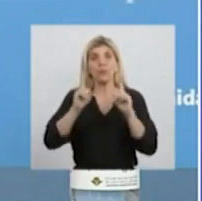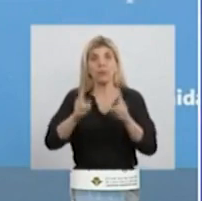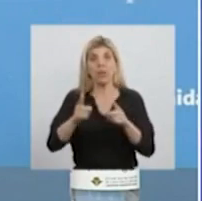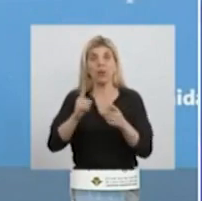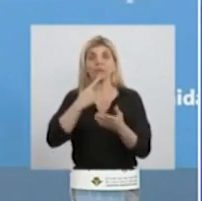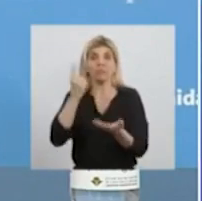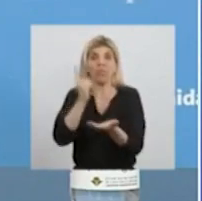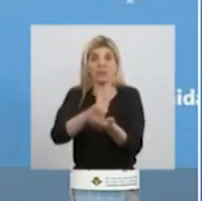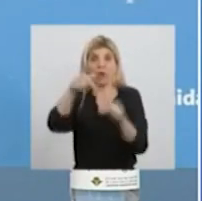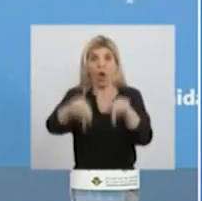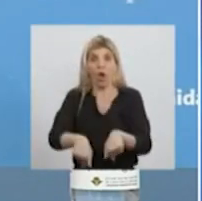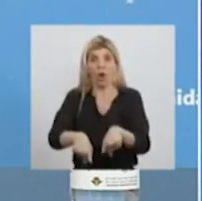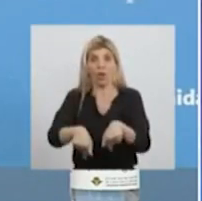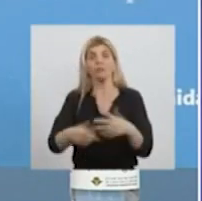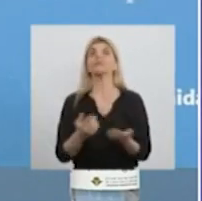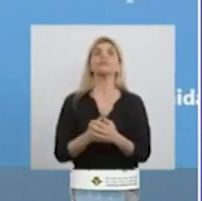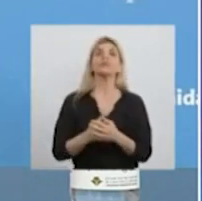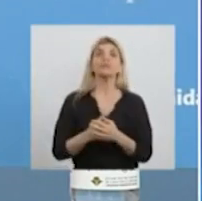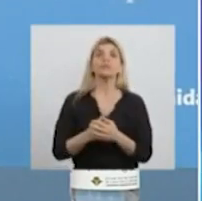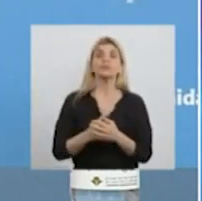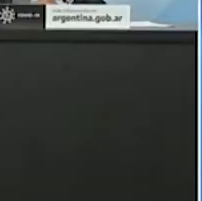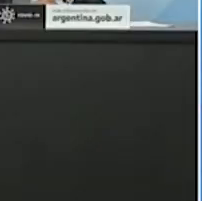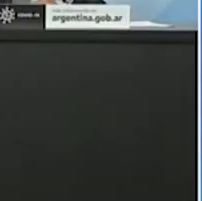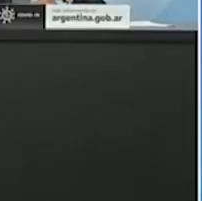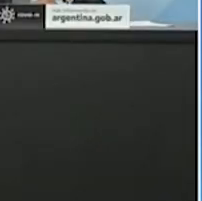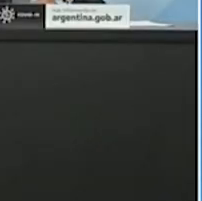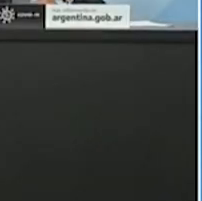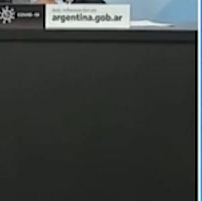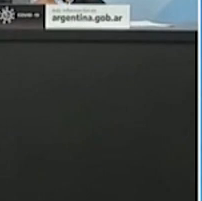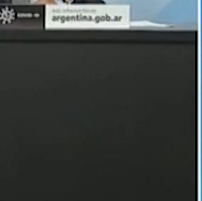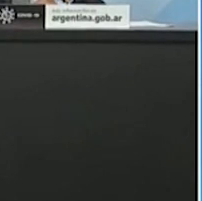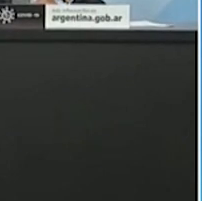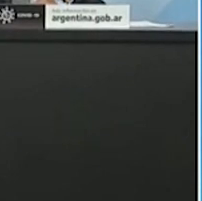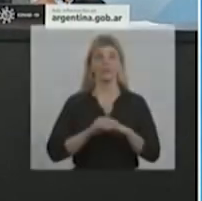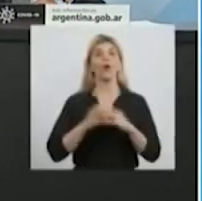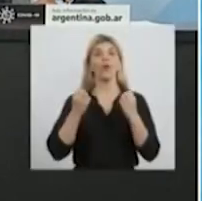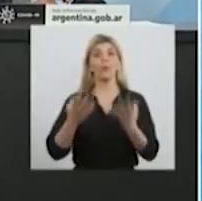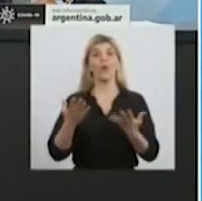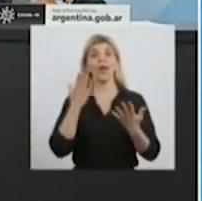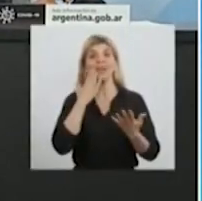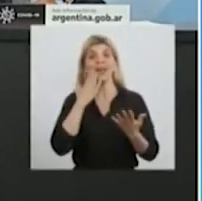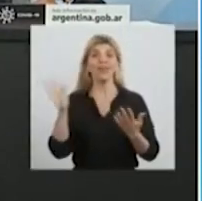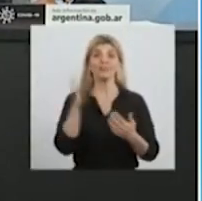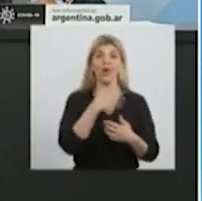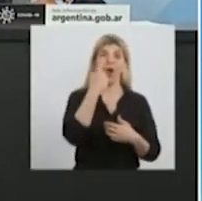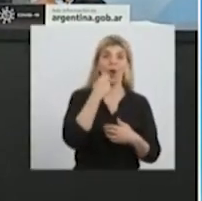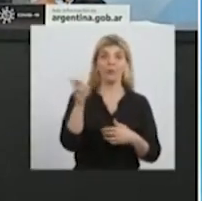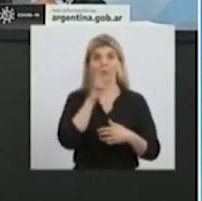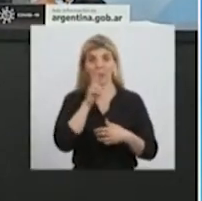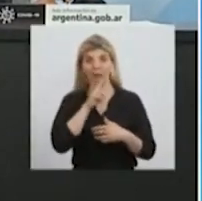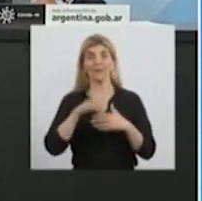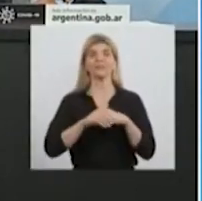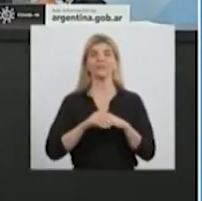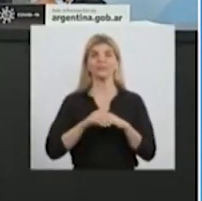en temas de política exterior, tratando directamente el presidente con los embajadores con los que